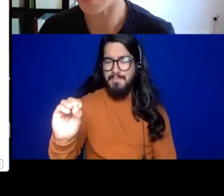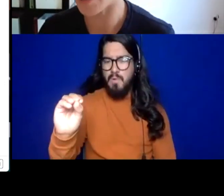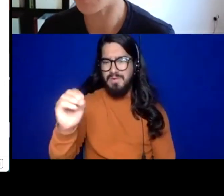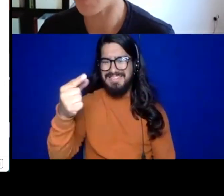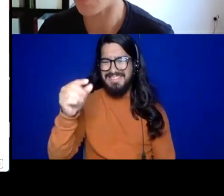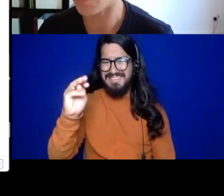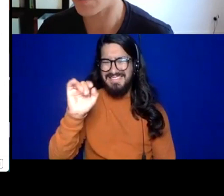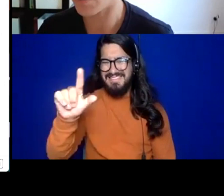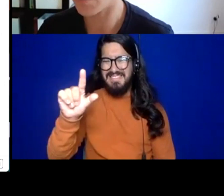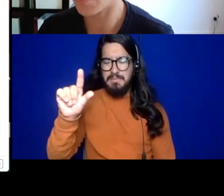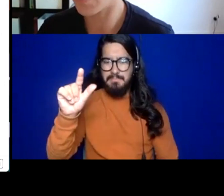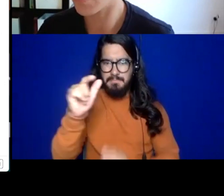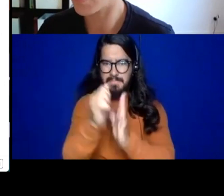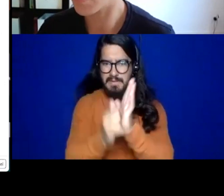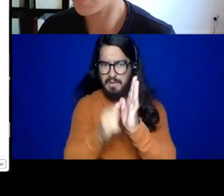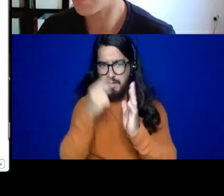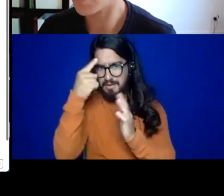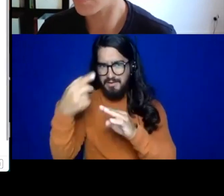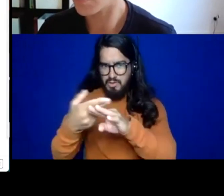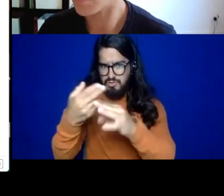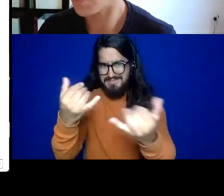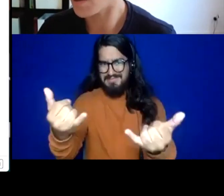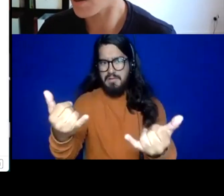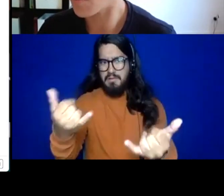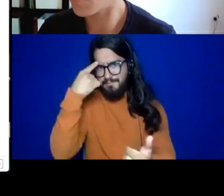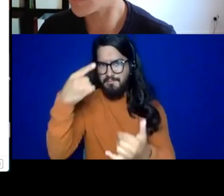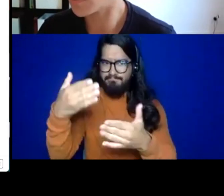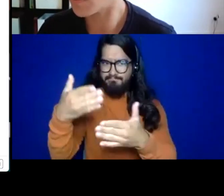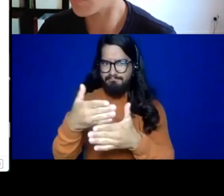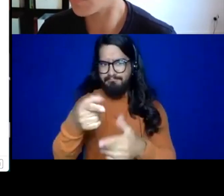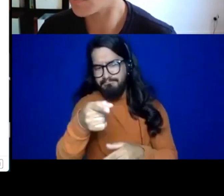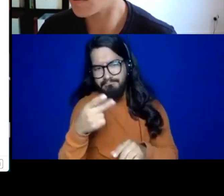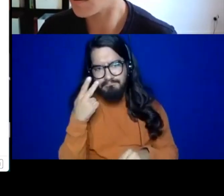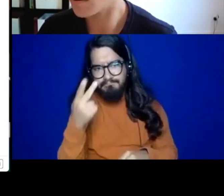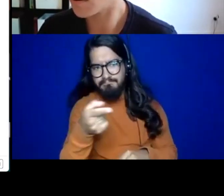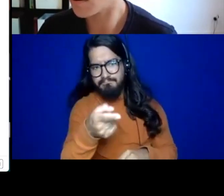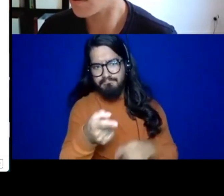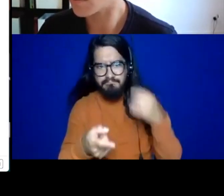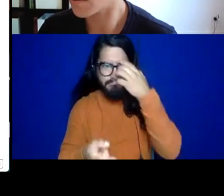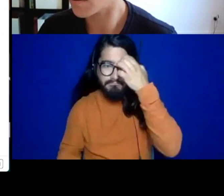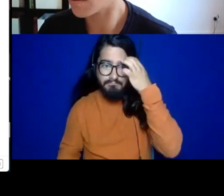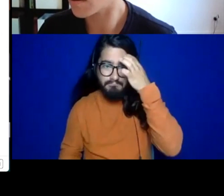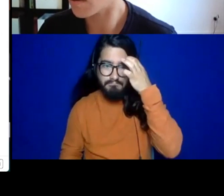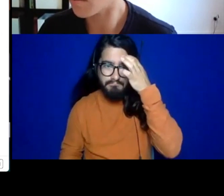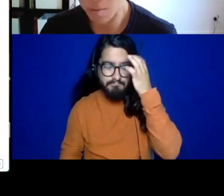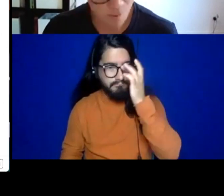de una cuenta de Gmail que voy a usarlo para cambiar la contraseña ahora mismo, para enseñarles.